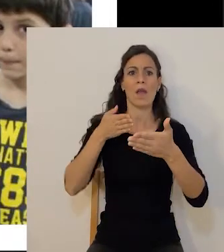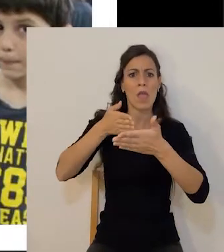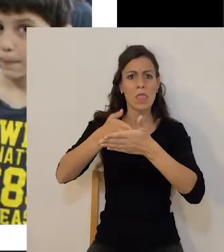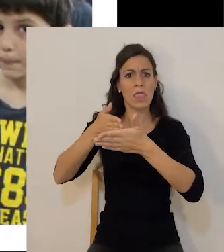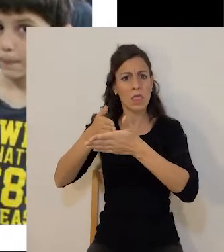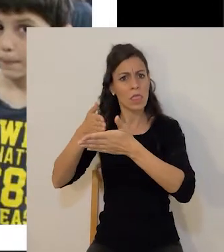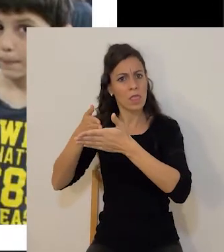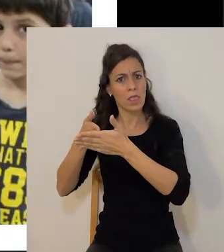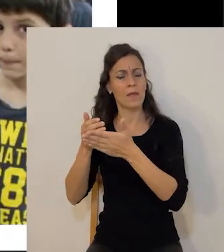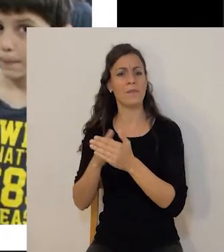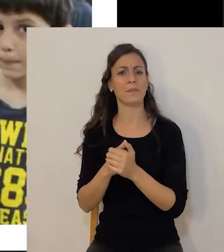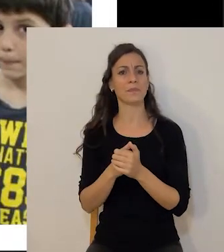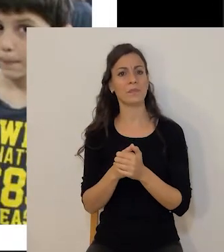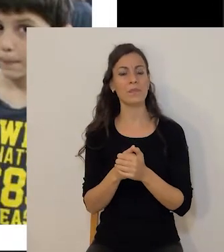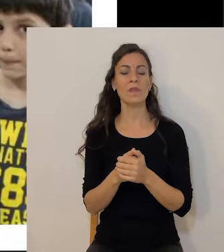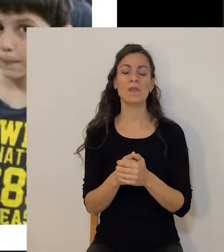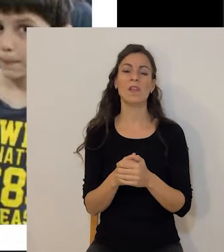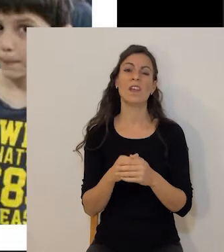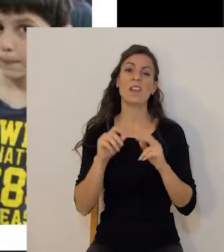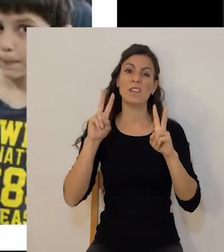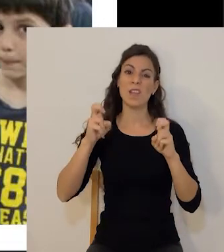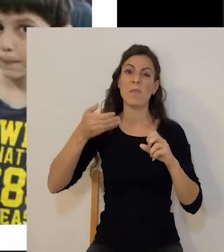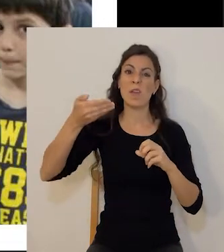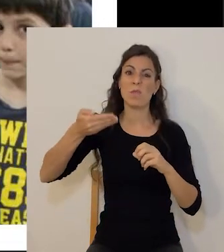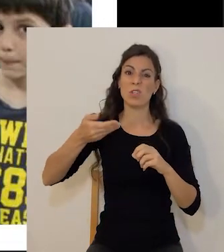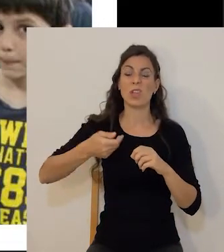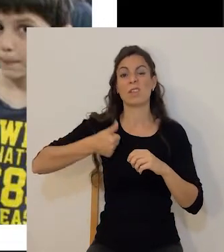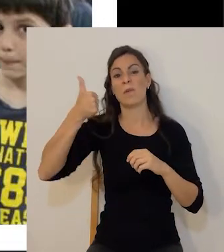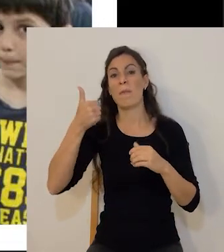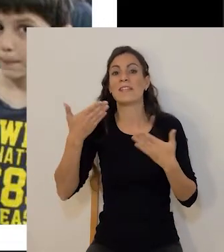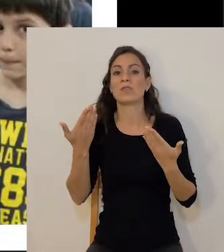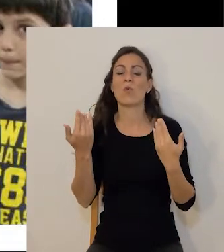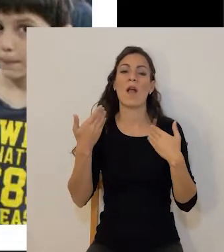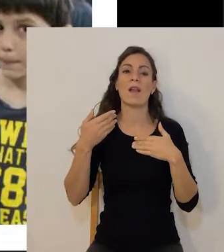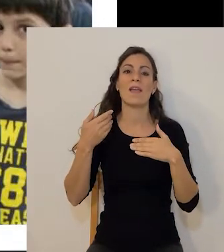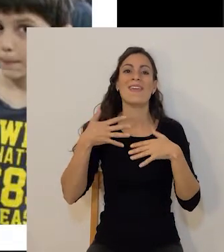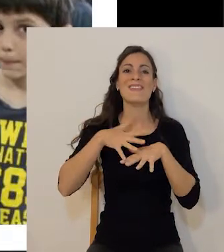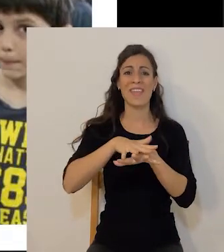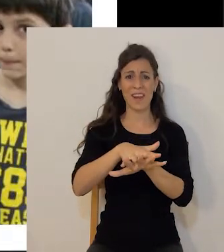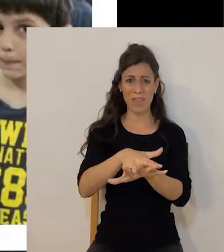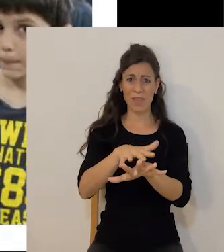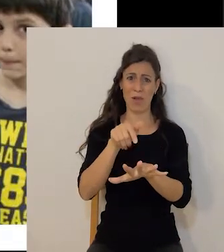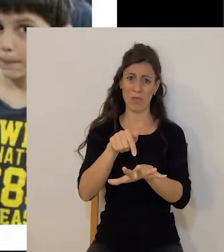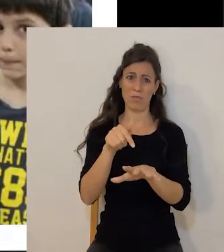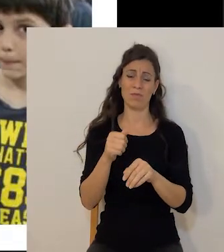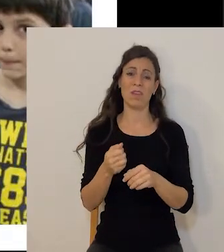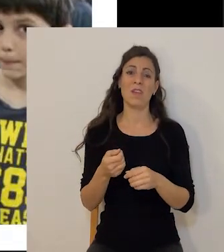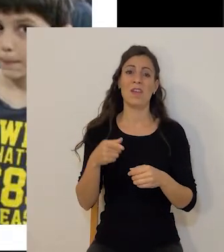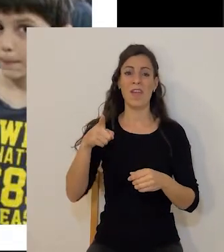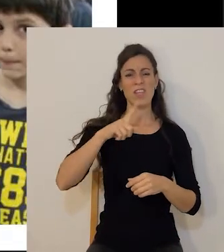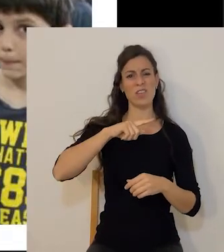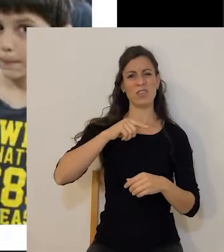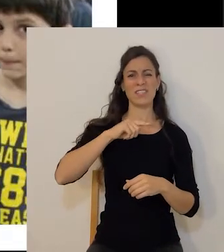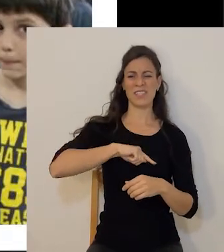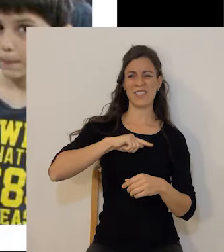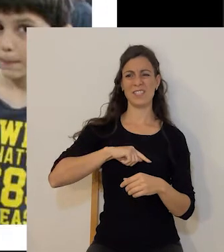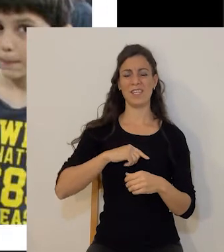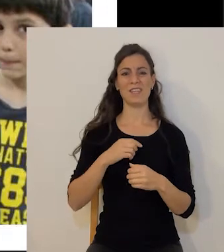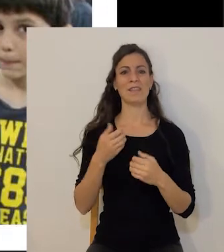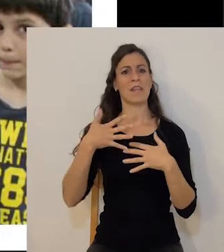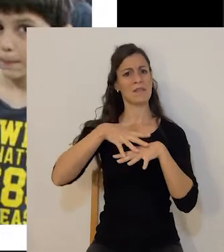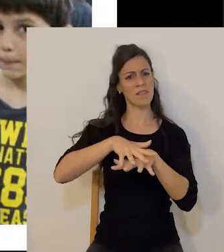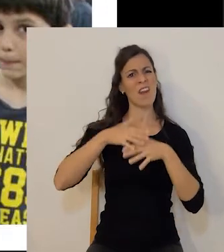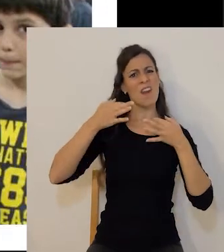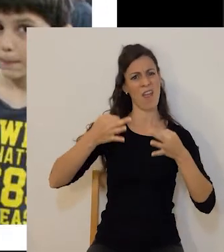con la parte más importante que es la integración, el sentirse acogidos de verdad para las personas, y